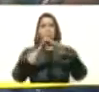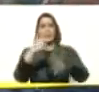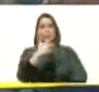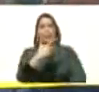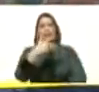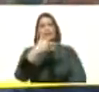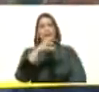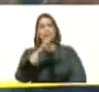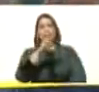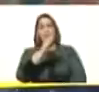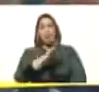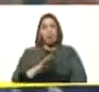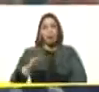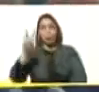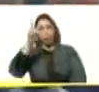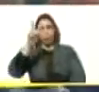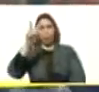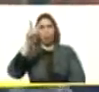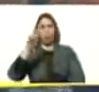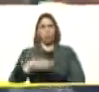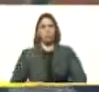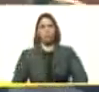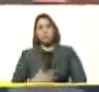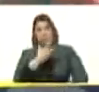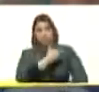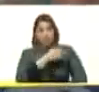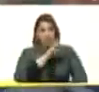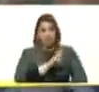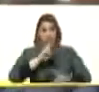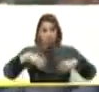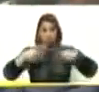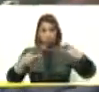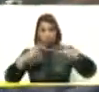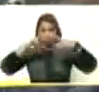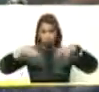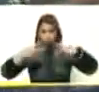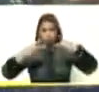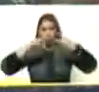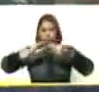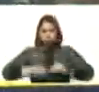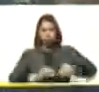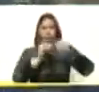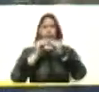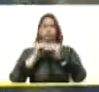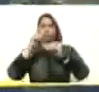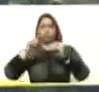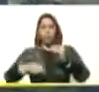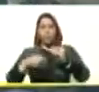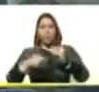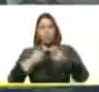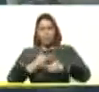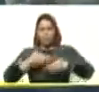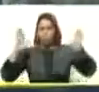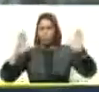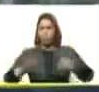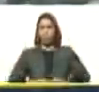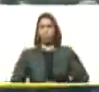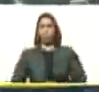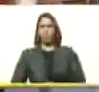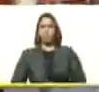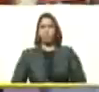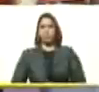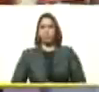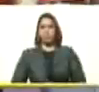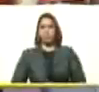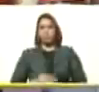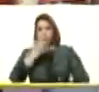cuadrado en tres R's actualizadas, modernizadas y puestas en línea